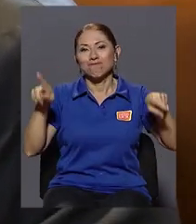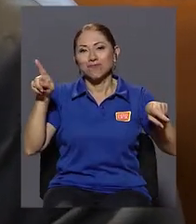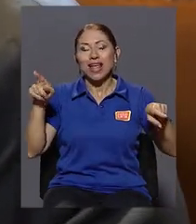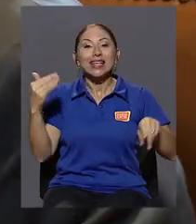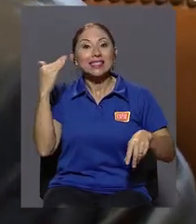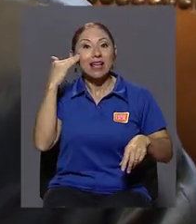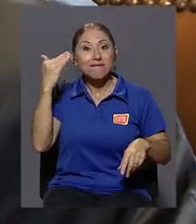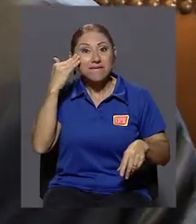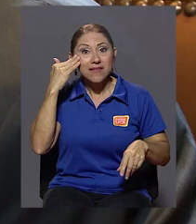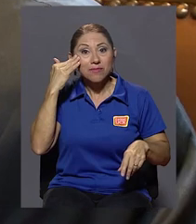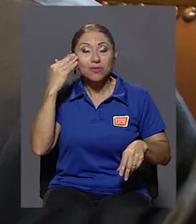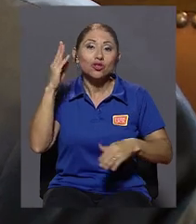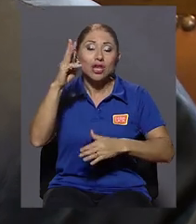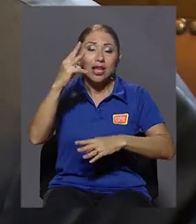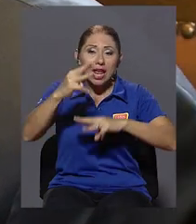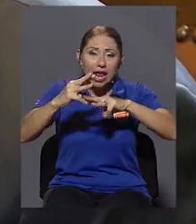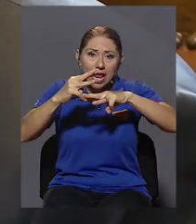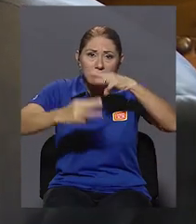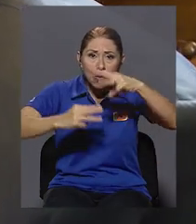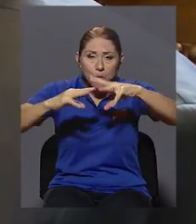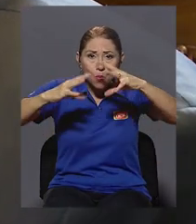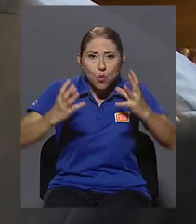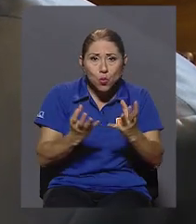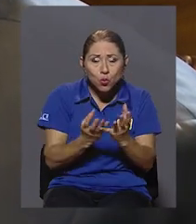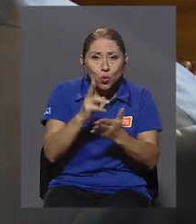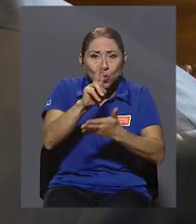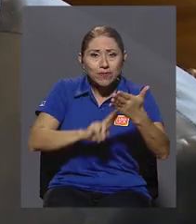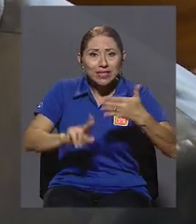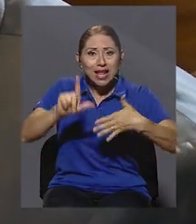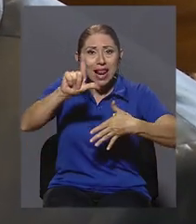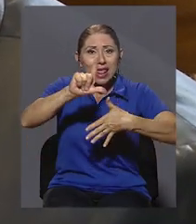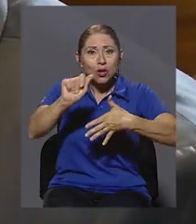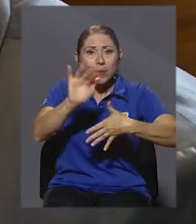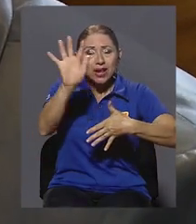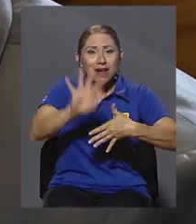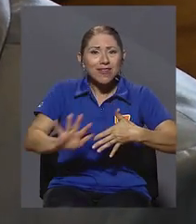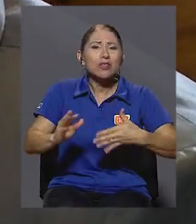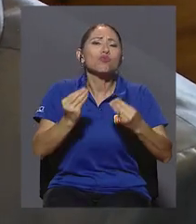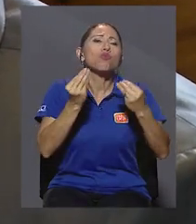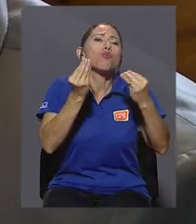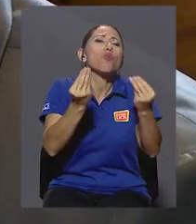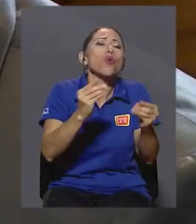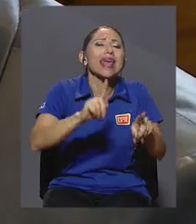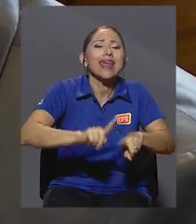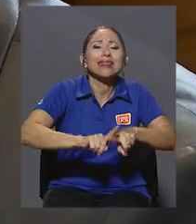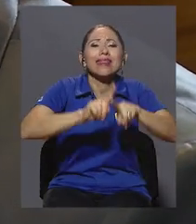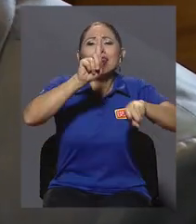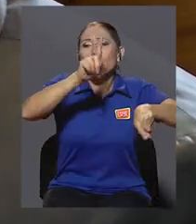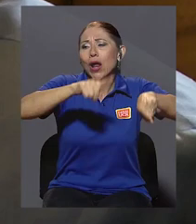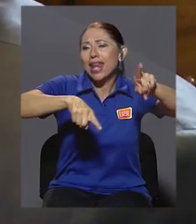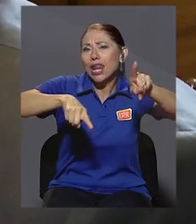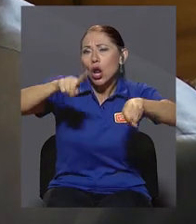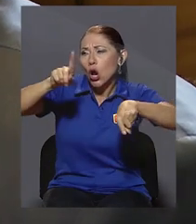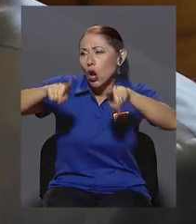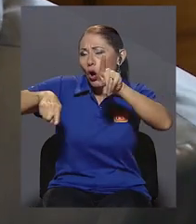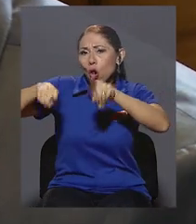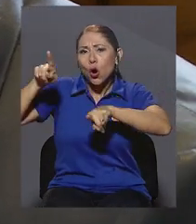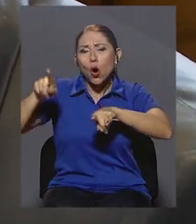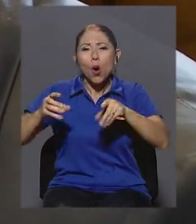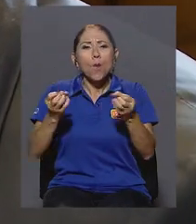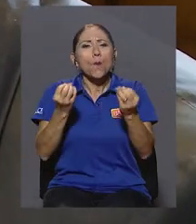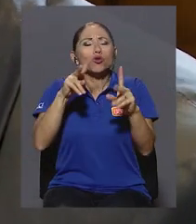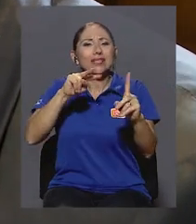Como sabemos, el mundo universitario latinoamericano y caribeño es muy, muy heterogéneo